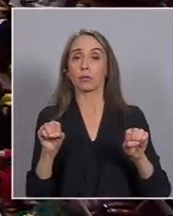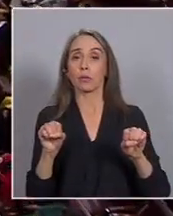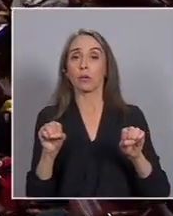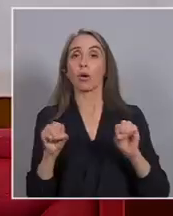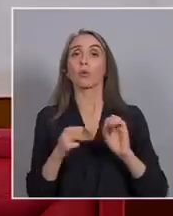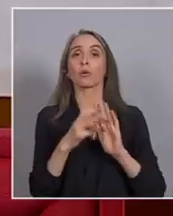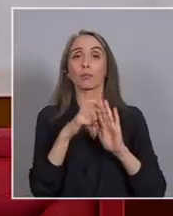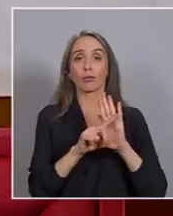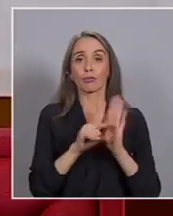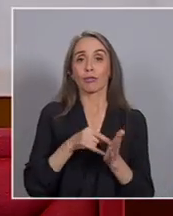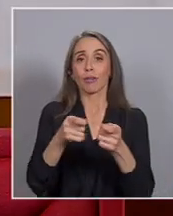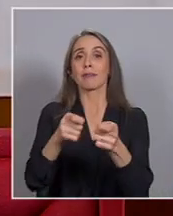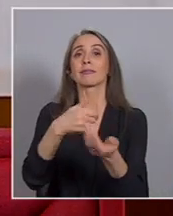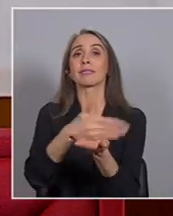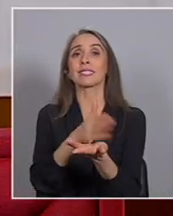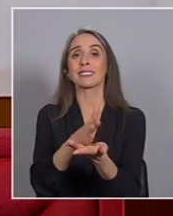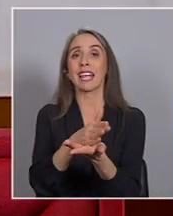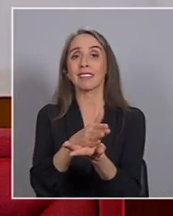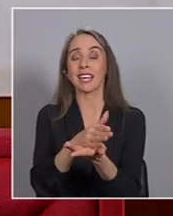presentar esta estrategia.